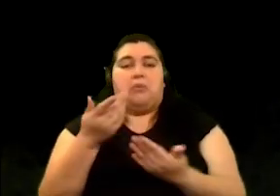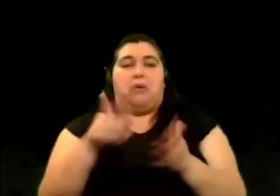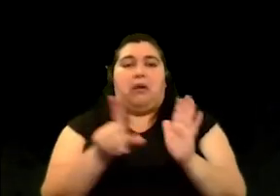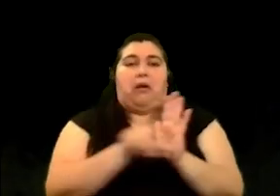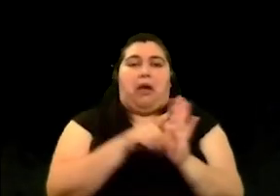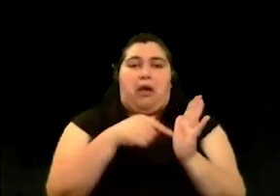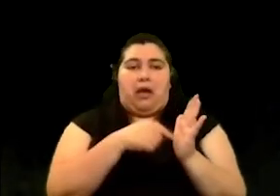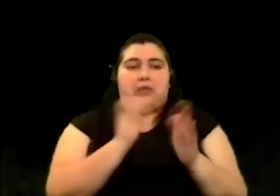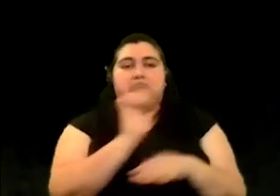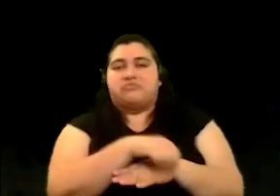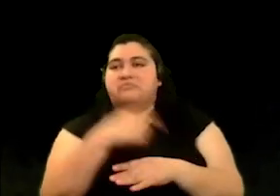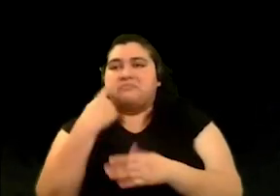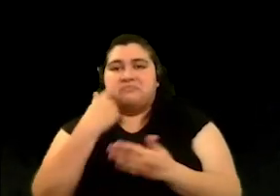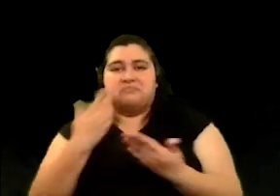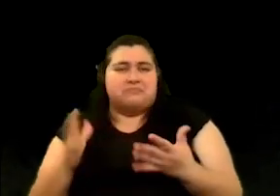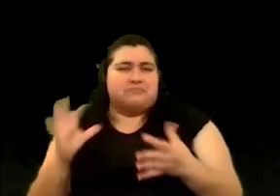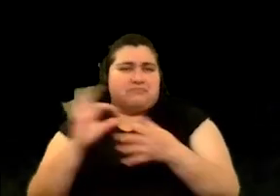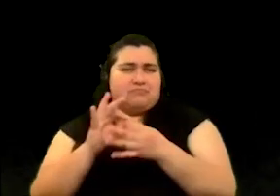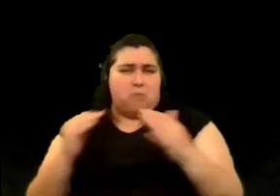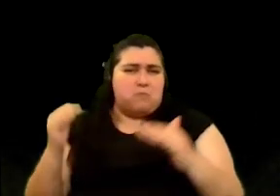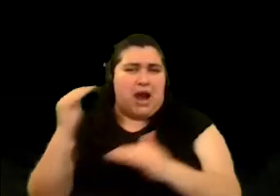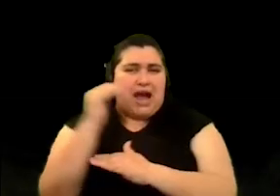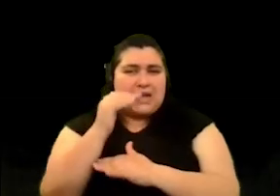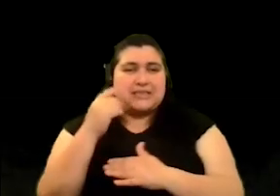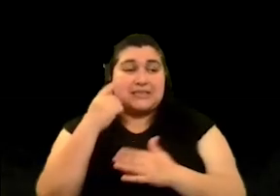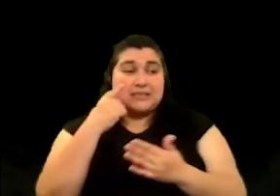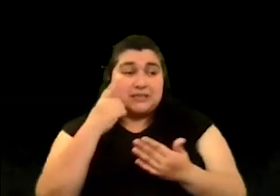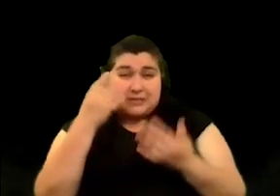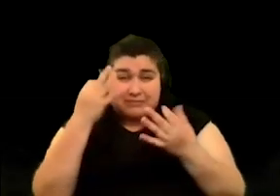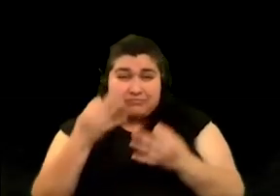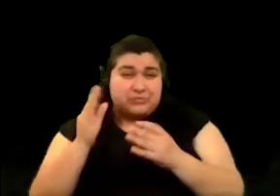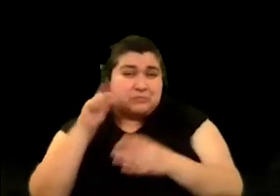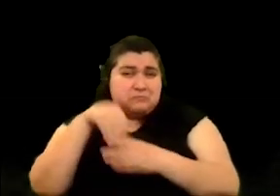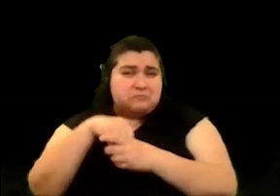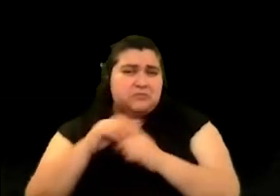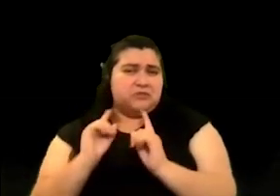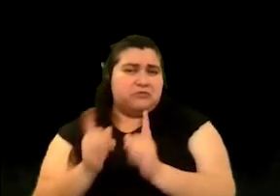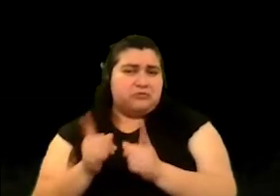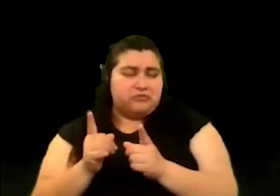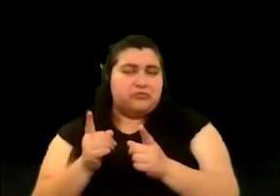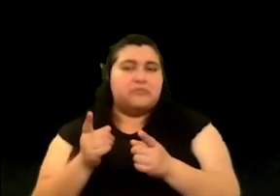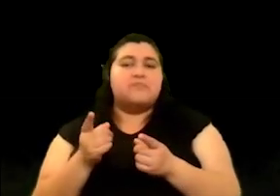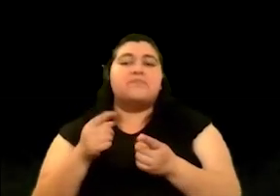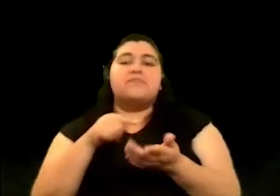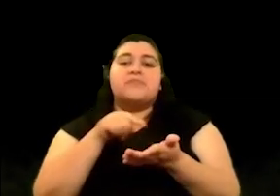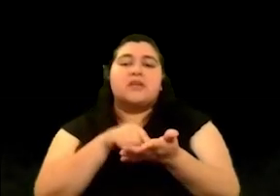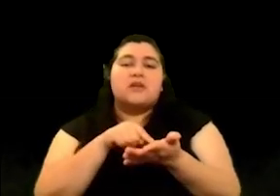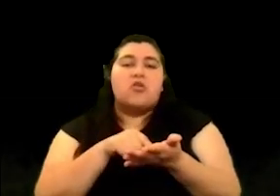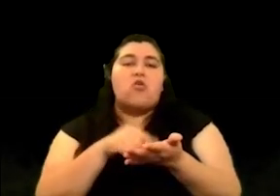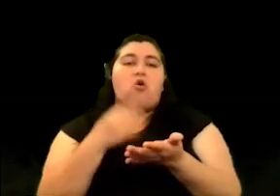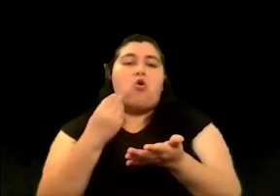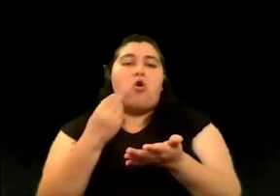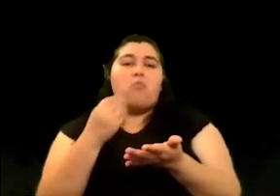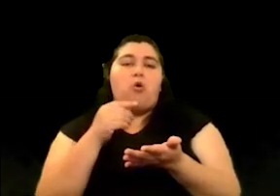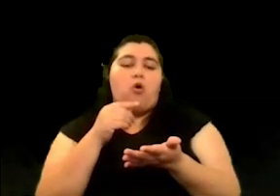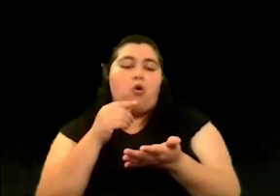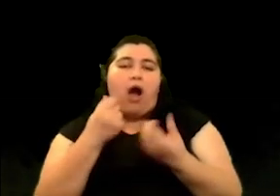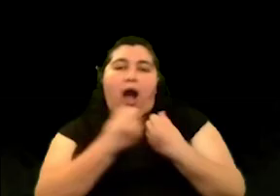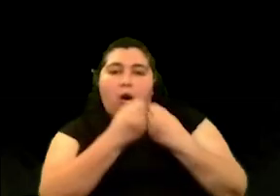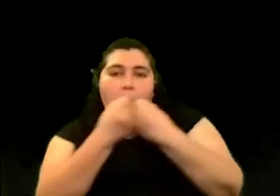agente dependiente y entonces configura un establecimiento permanente, me soporto en abusar esa definición o esa falta de definición del